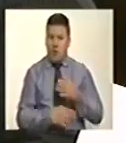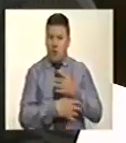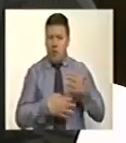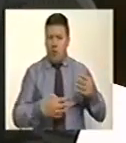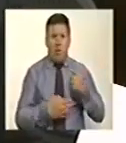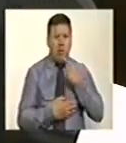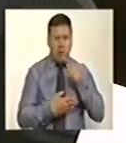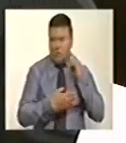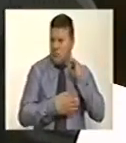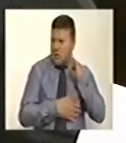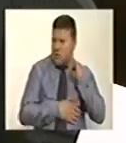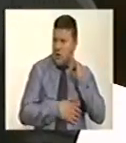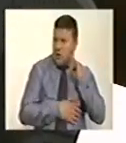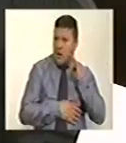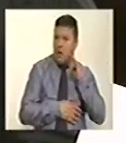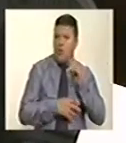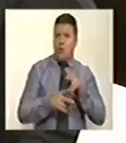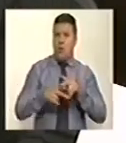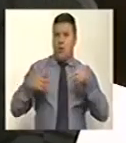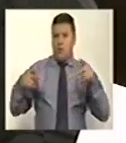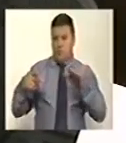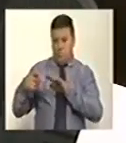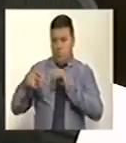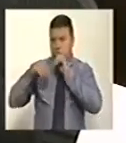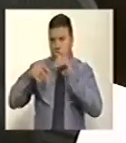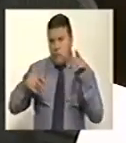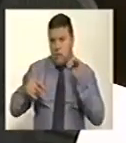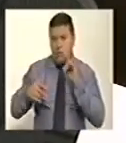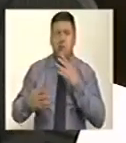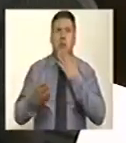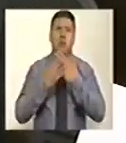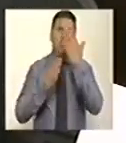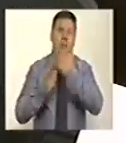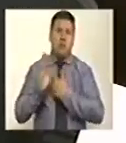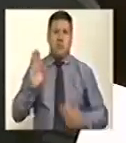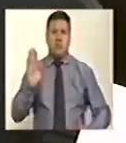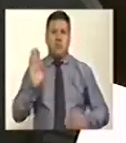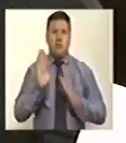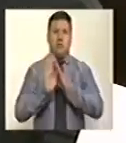literal publicó la prensa colombiana. Gracias, señor presidente.